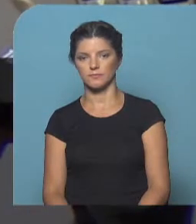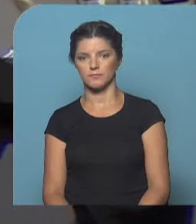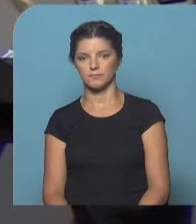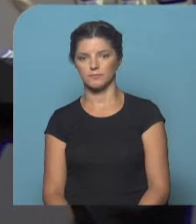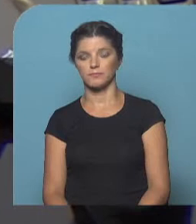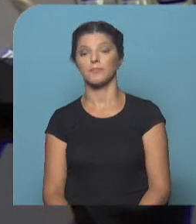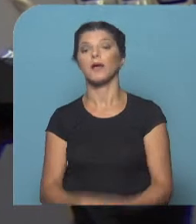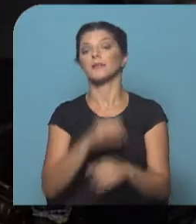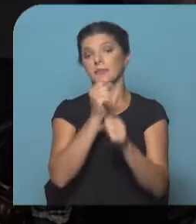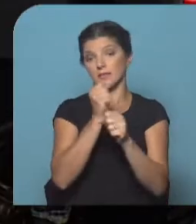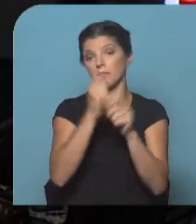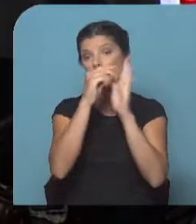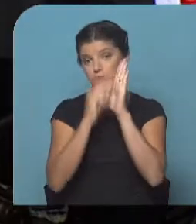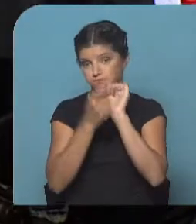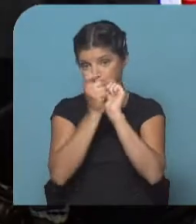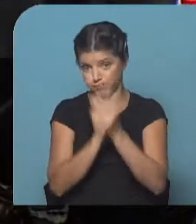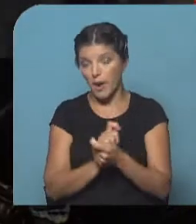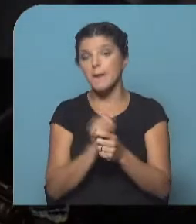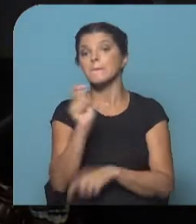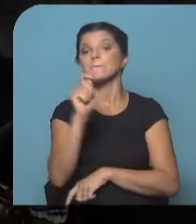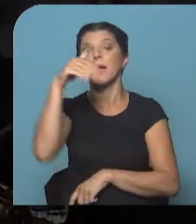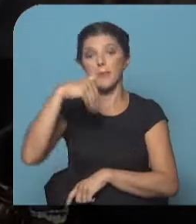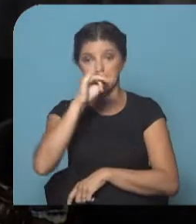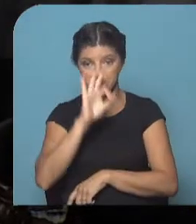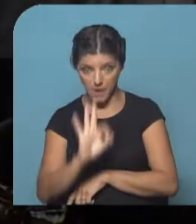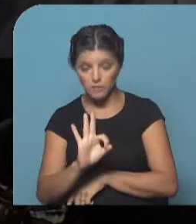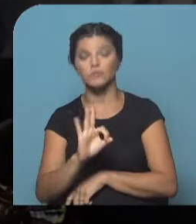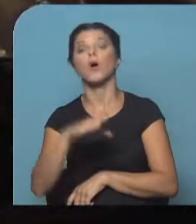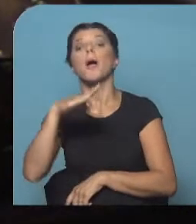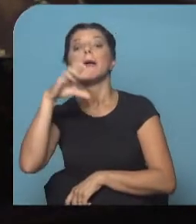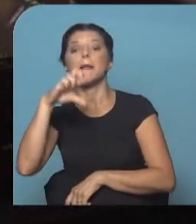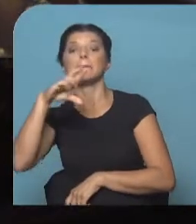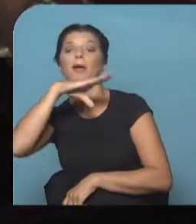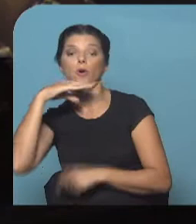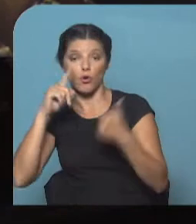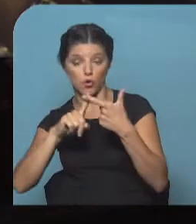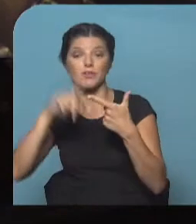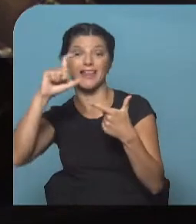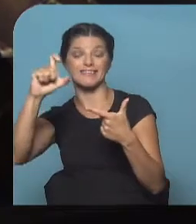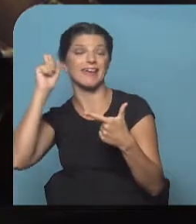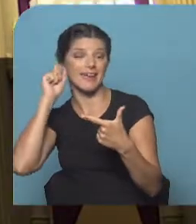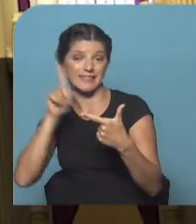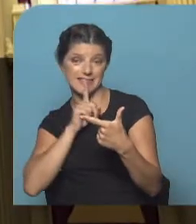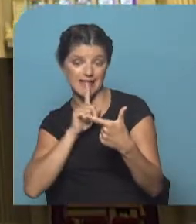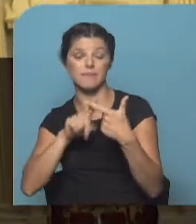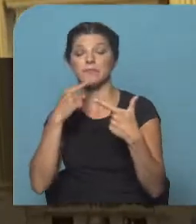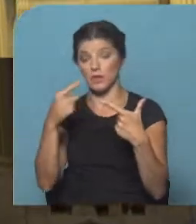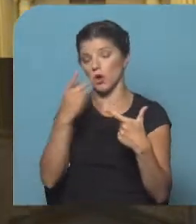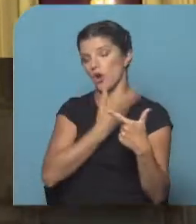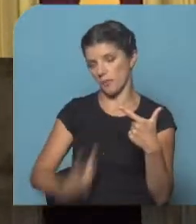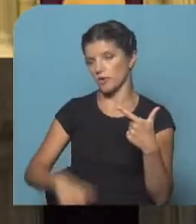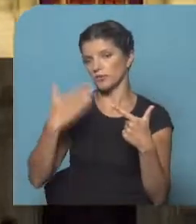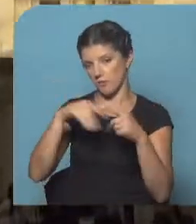Reforma laboral a marzo. Sin las garantías del PJ y la CGT, el gobierno postergó el debate que coincidirá con las